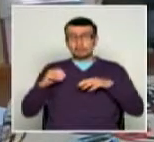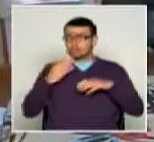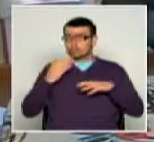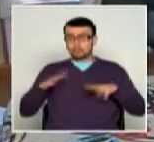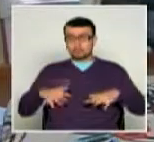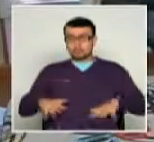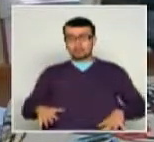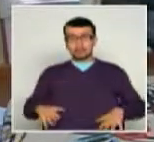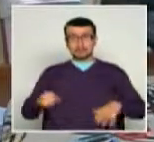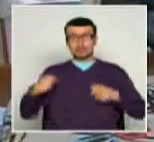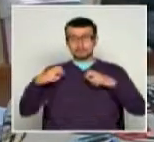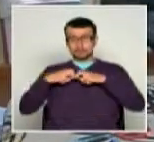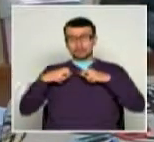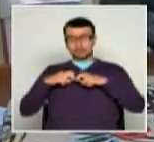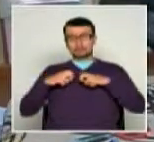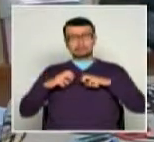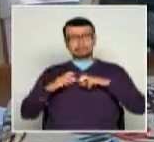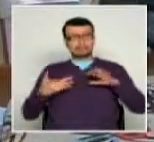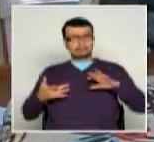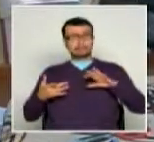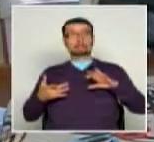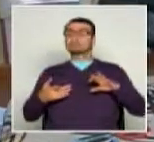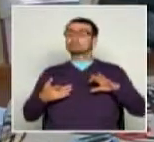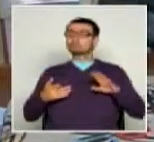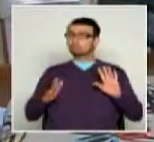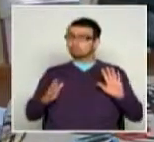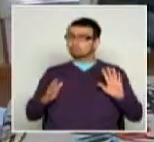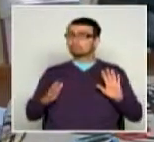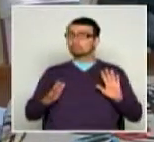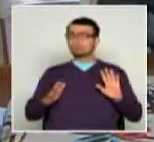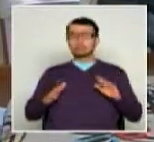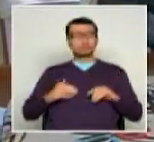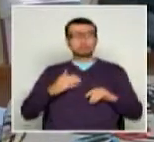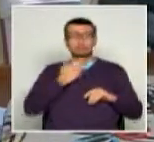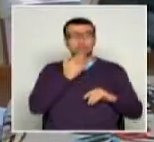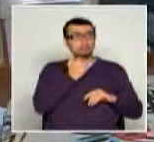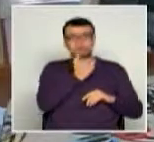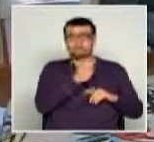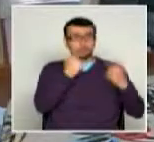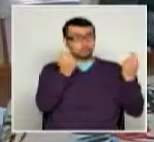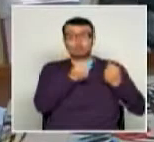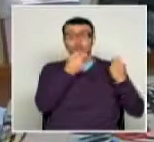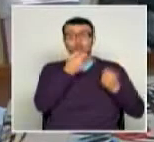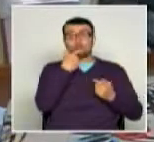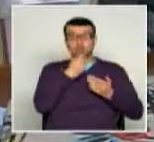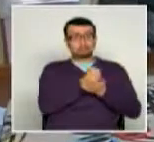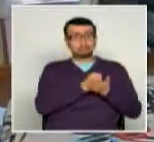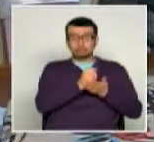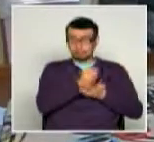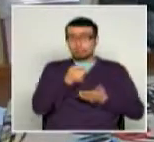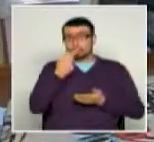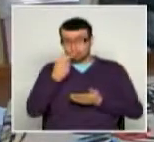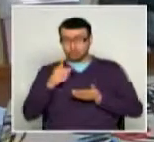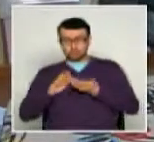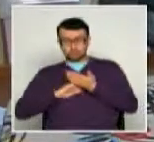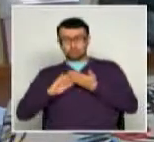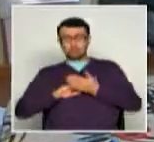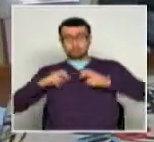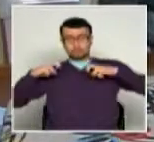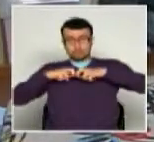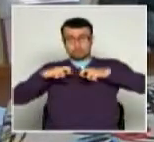hueso. Yo no conozco ningún medicamento, no existe, que enderece un hueso, que corrija una